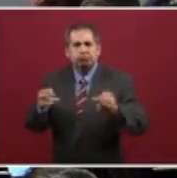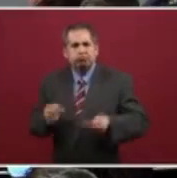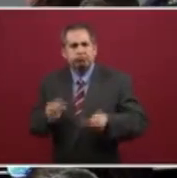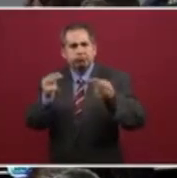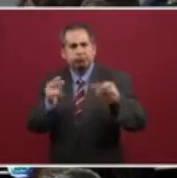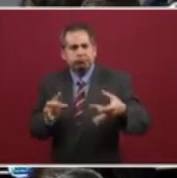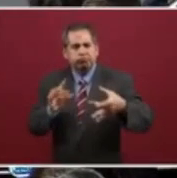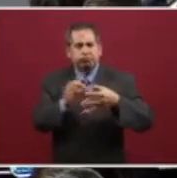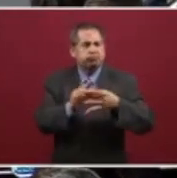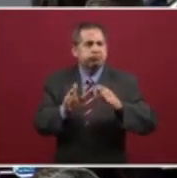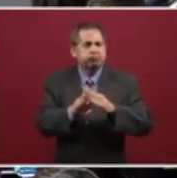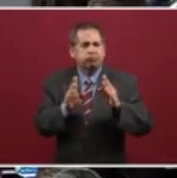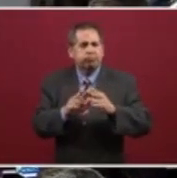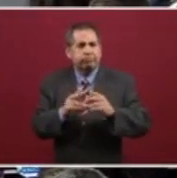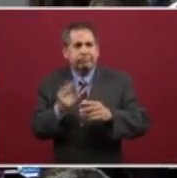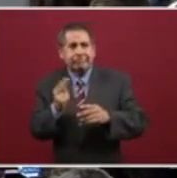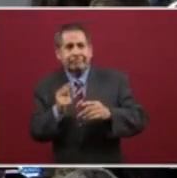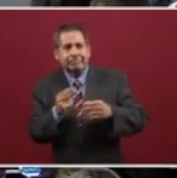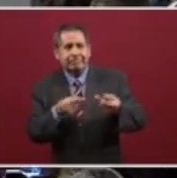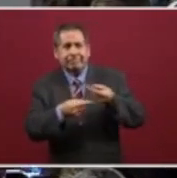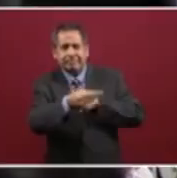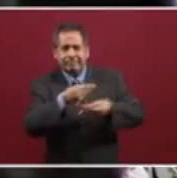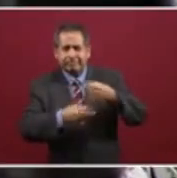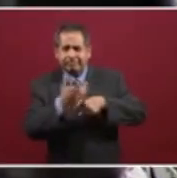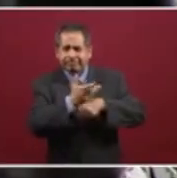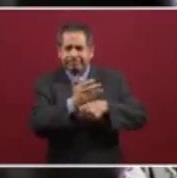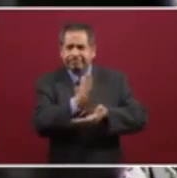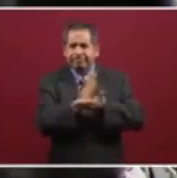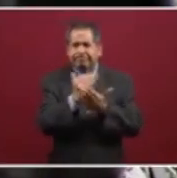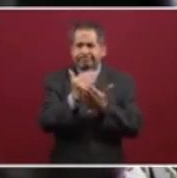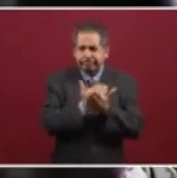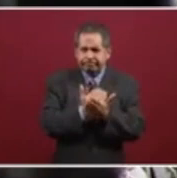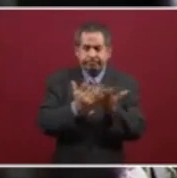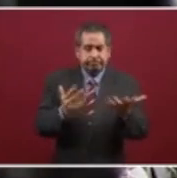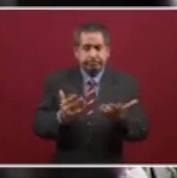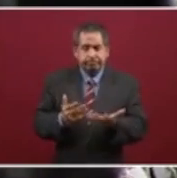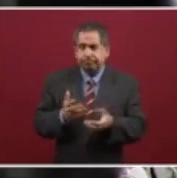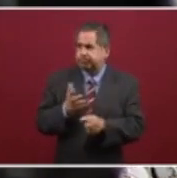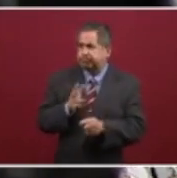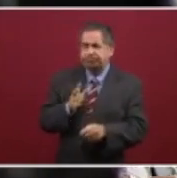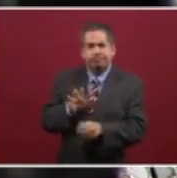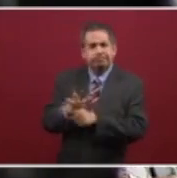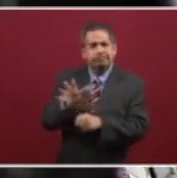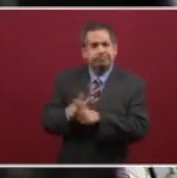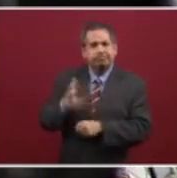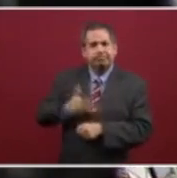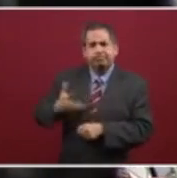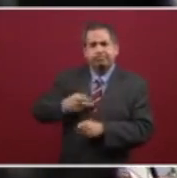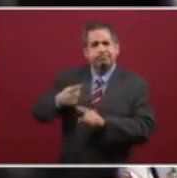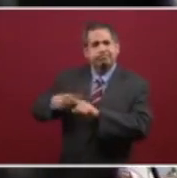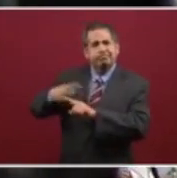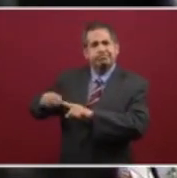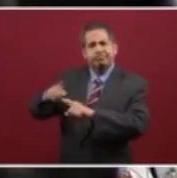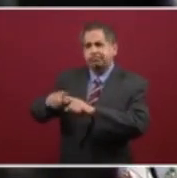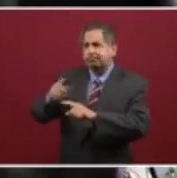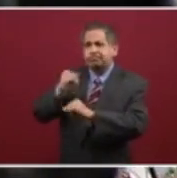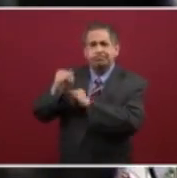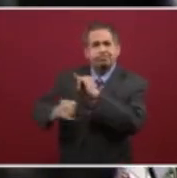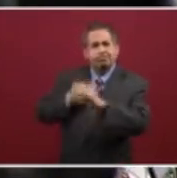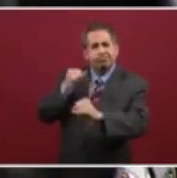para no depender tanto del intercambio comercial con Estados Unidos. Tenemos más de 200 tratados comerciales